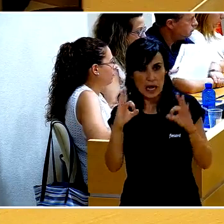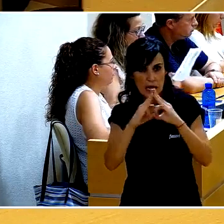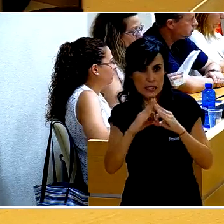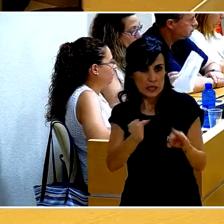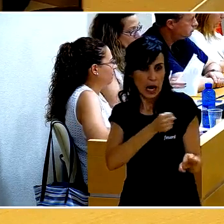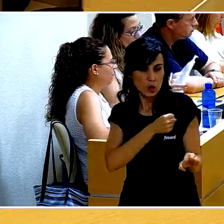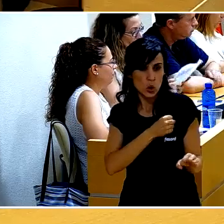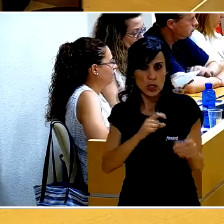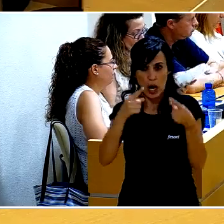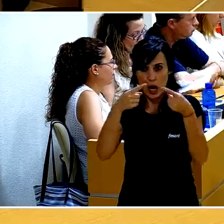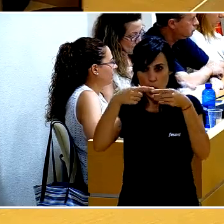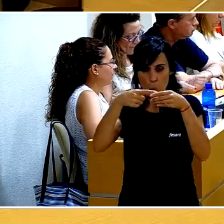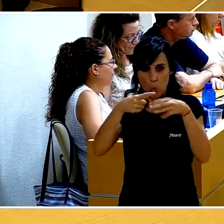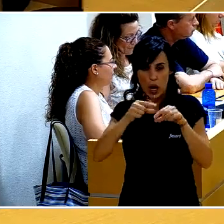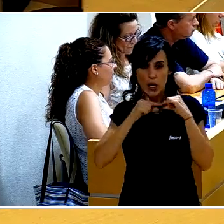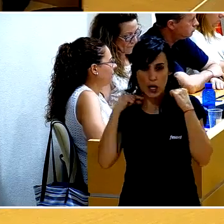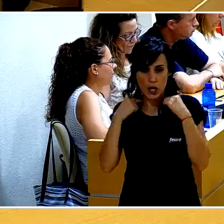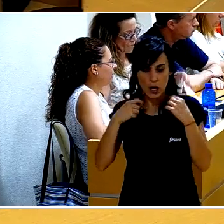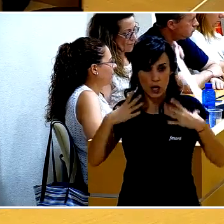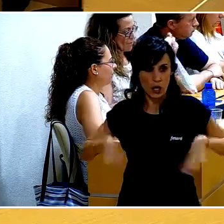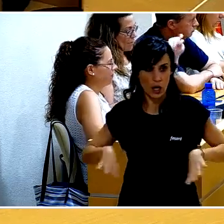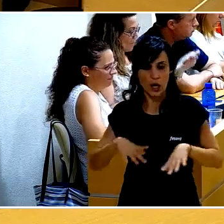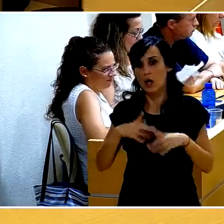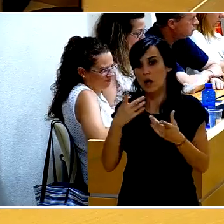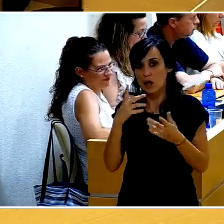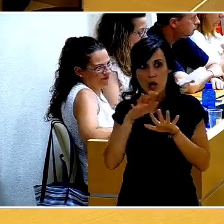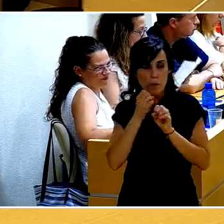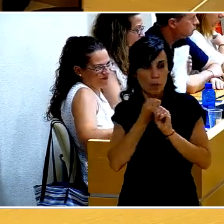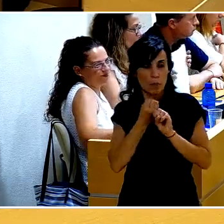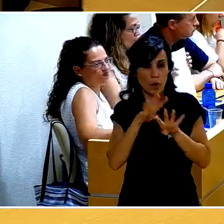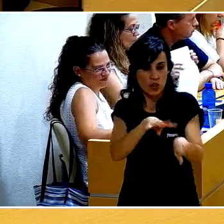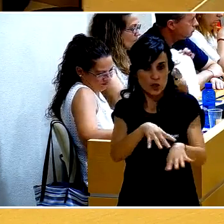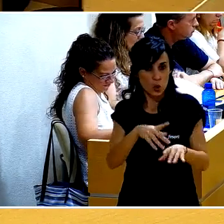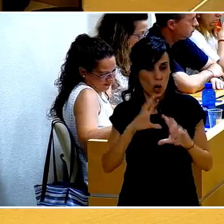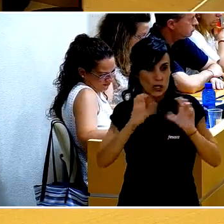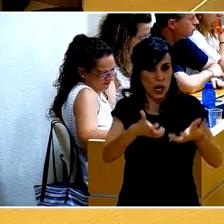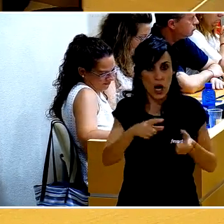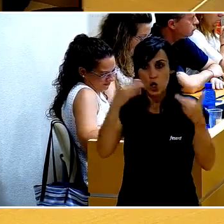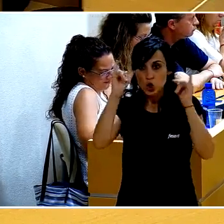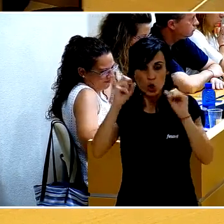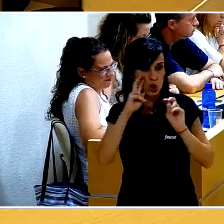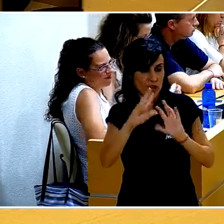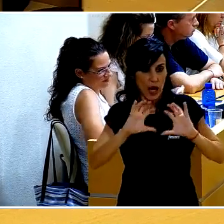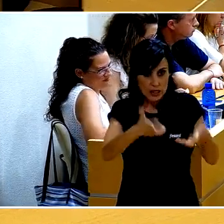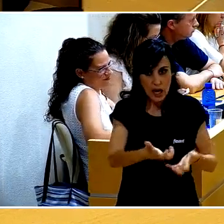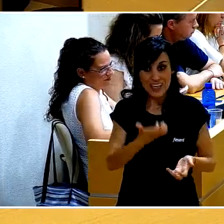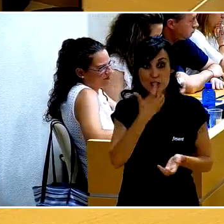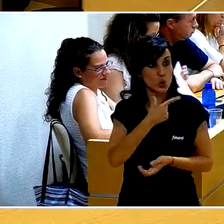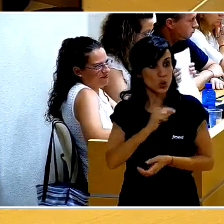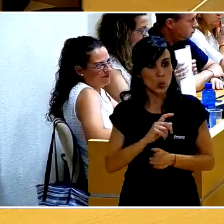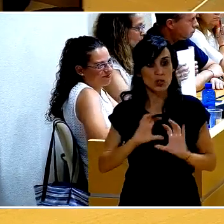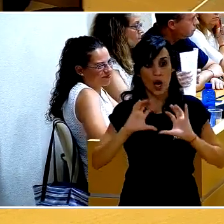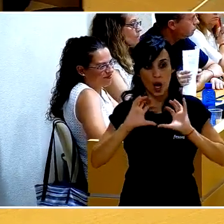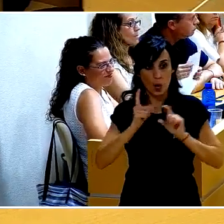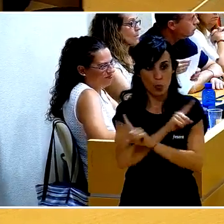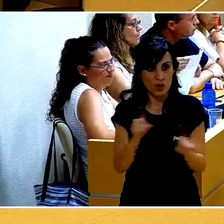una procesión y la atacan. Ven a los toros y lo atacan. Ven al tiro de arrastre y lo atacan. Lo que no les gusta lo prohíben. Y